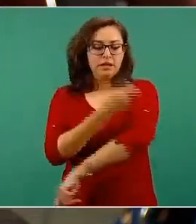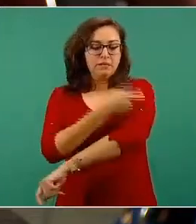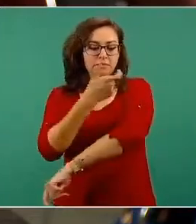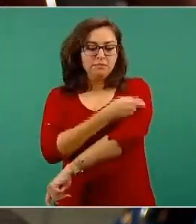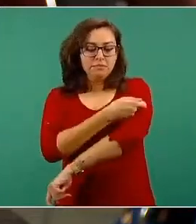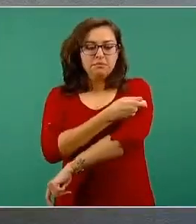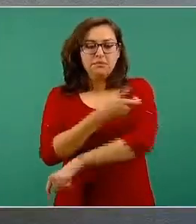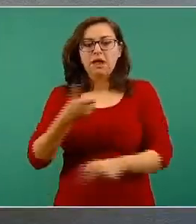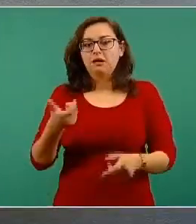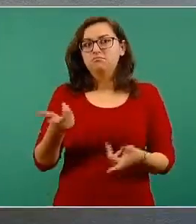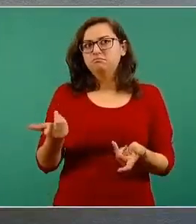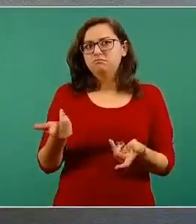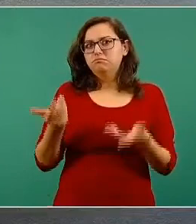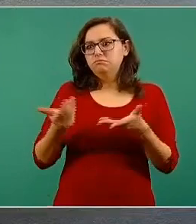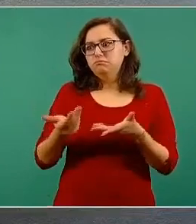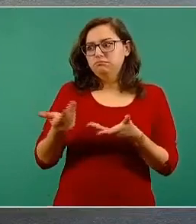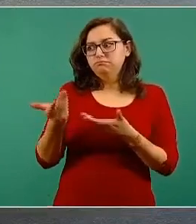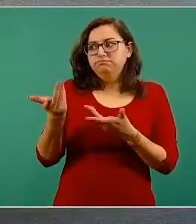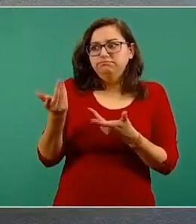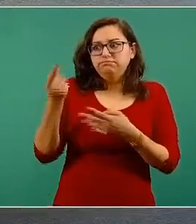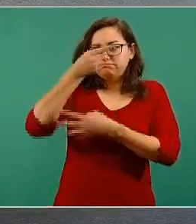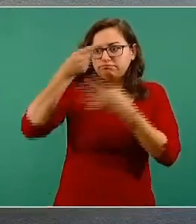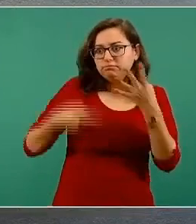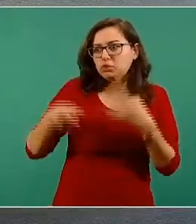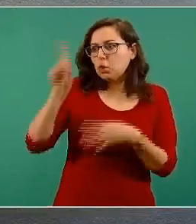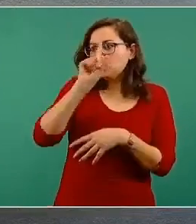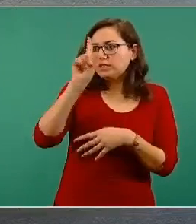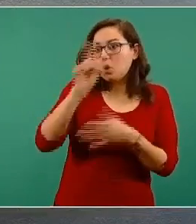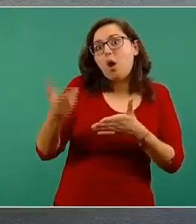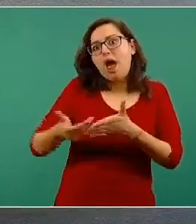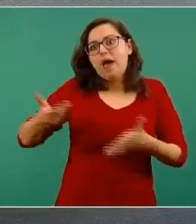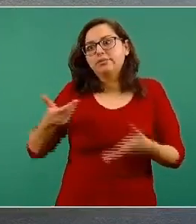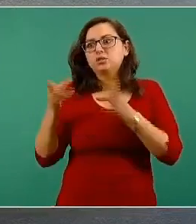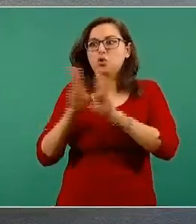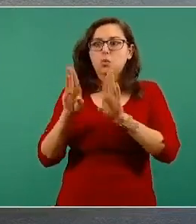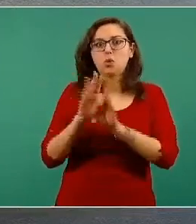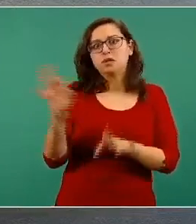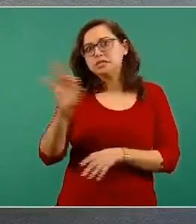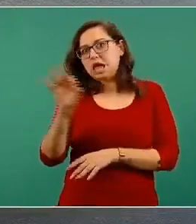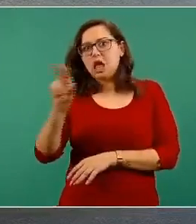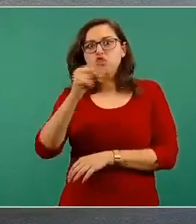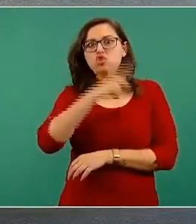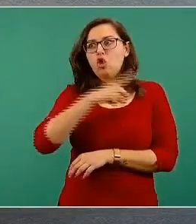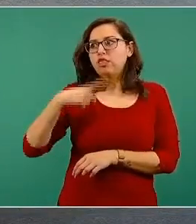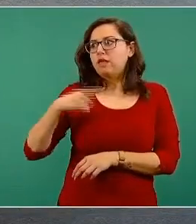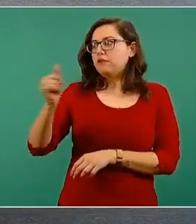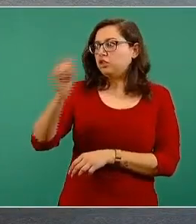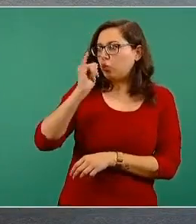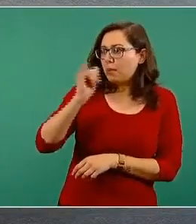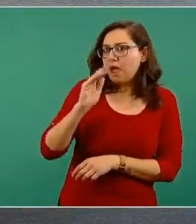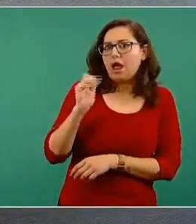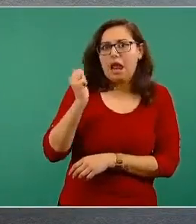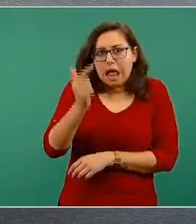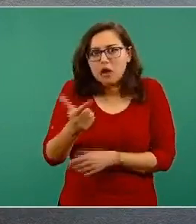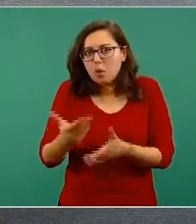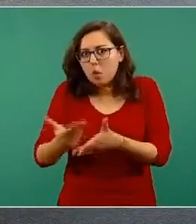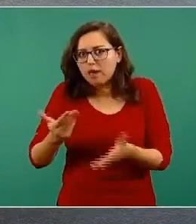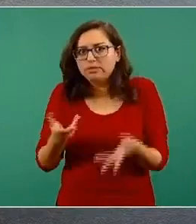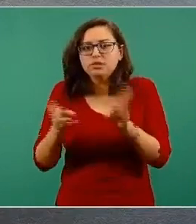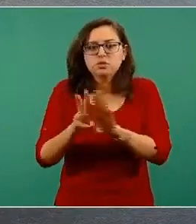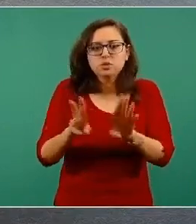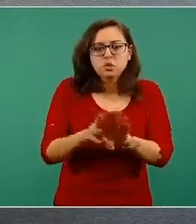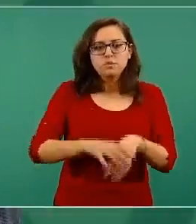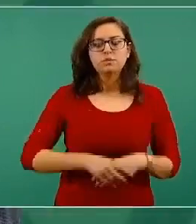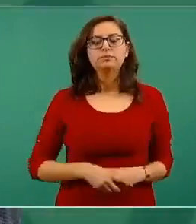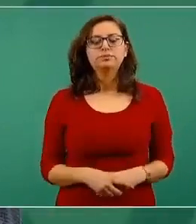sé en qué condiciones deben llegar las personas a los centros de salud para la vacunación. Gracias. De acuerdo a las revisiones sistemáticas